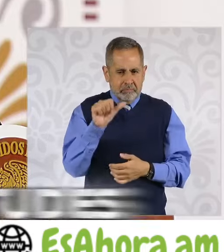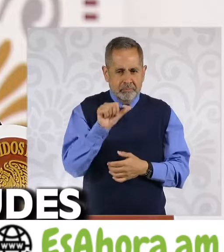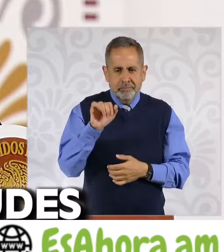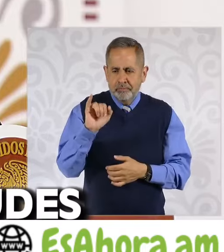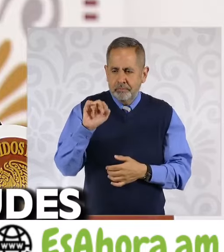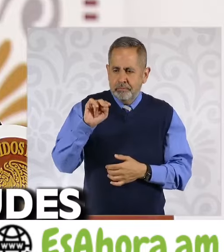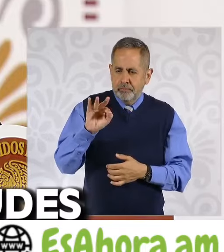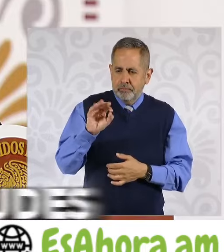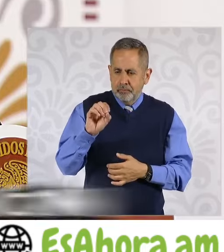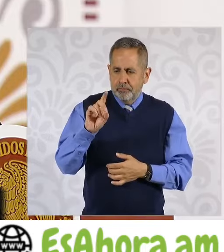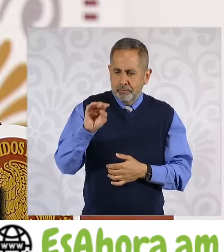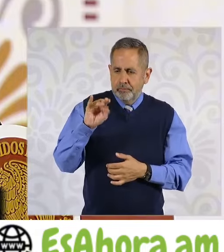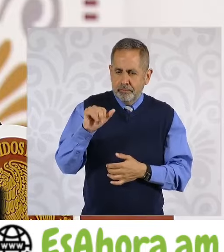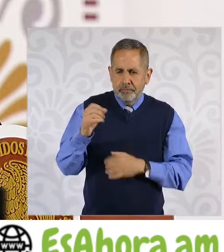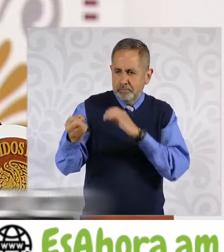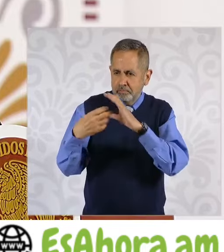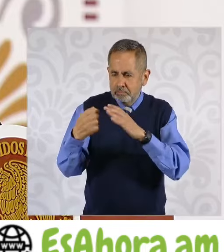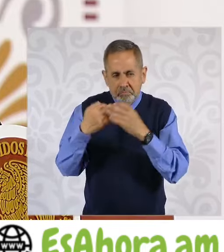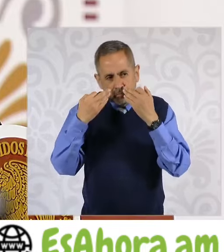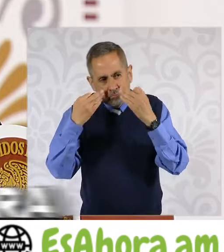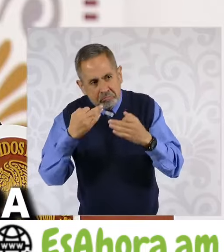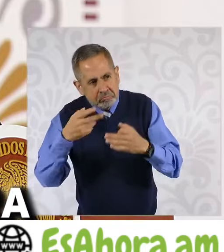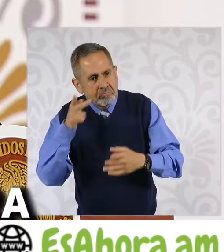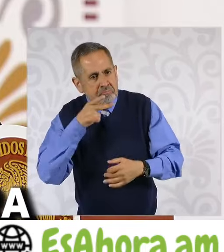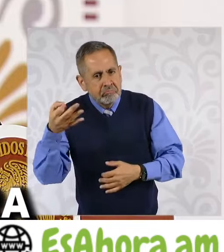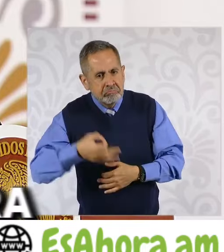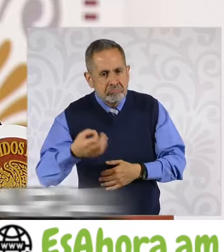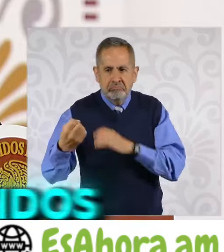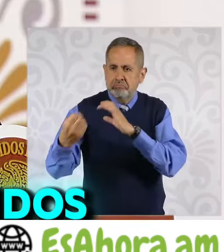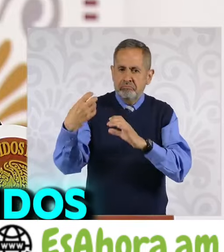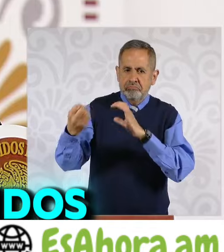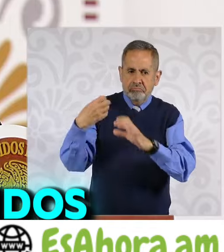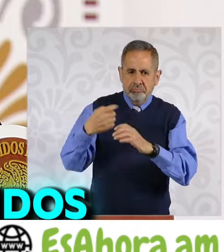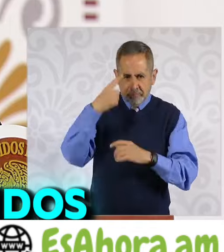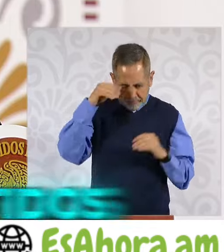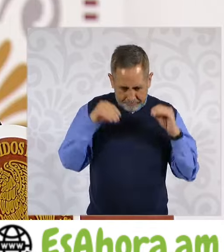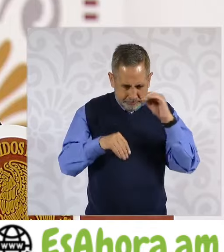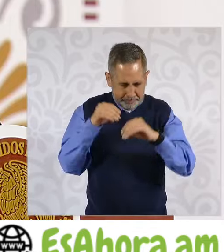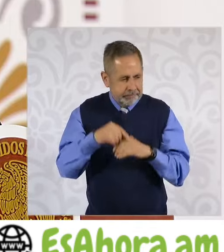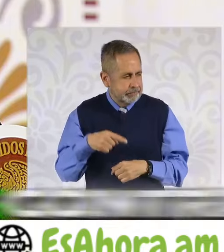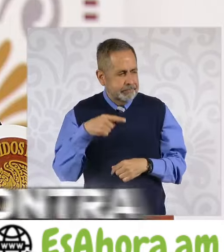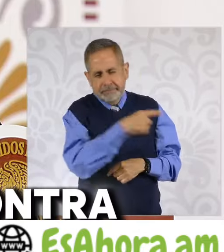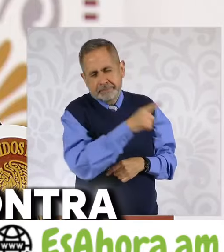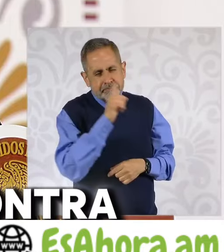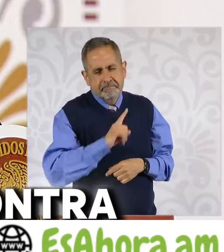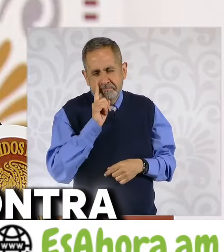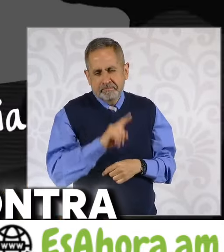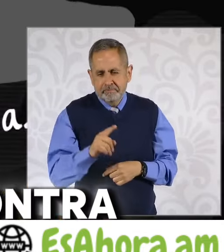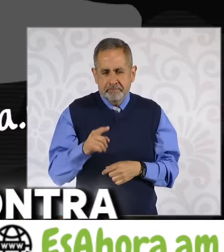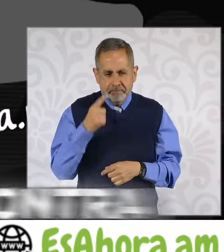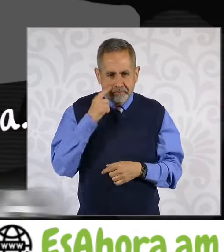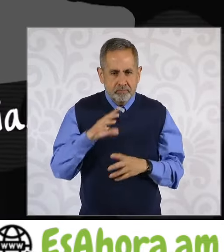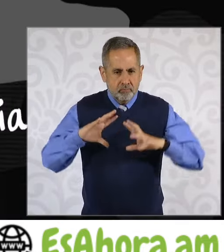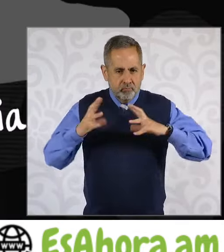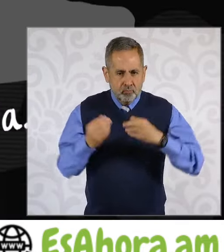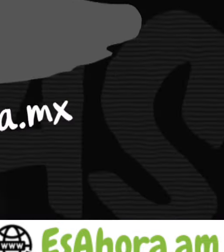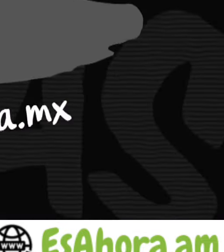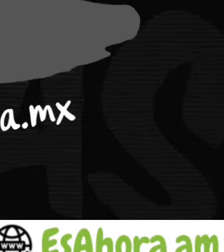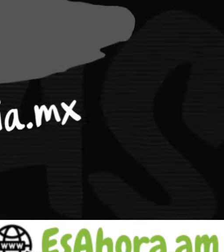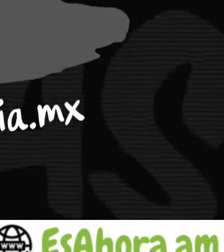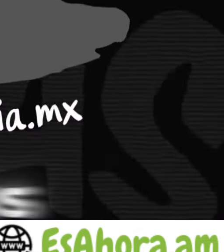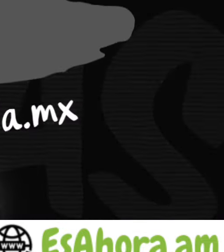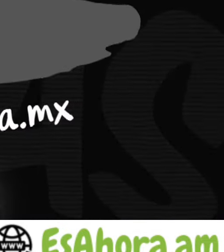detectordementiras@infodemi.mx han hecho solicitudes de verificación o han enviado información para elaborar desmentidos. Juntos luchamos contra la